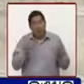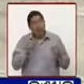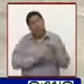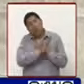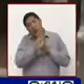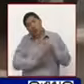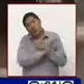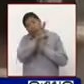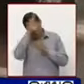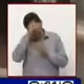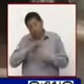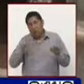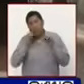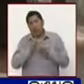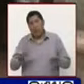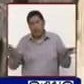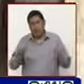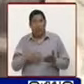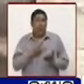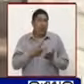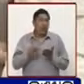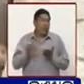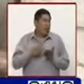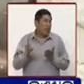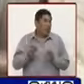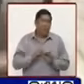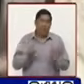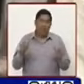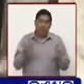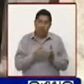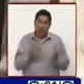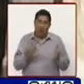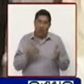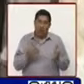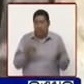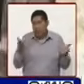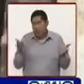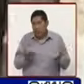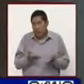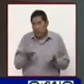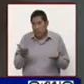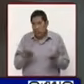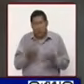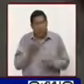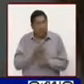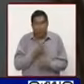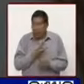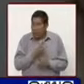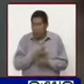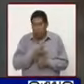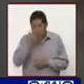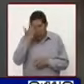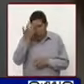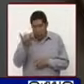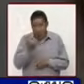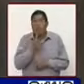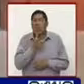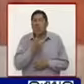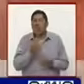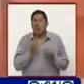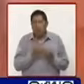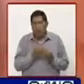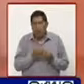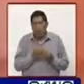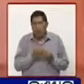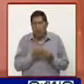niños. Y si evidentemente nadie está en contra, les pedimos que tomen recaudos, puesto que ¿quién más?